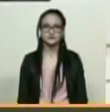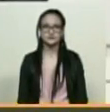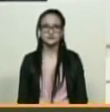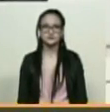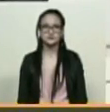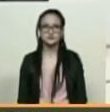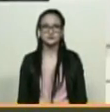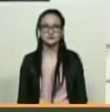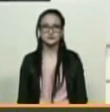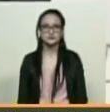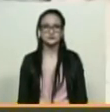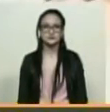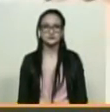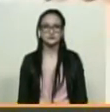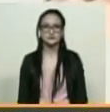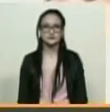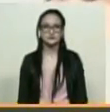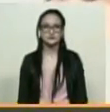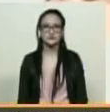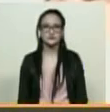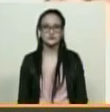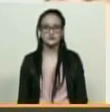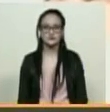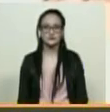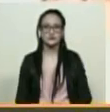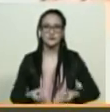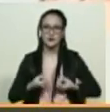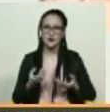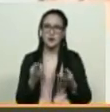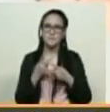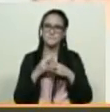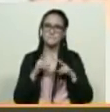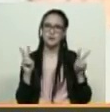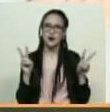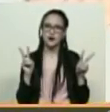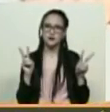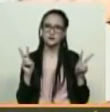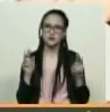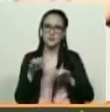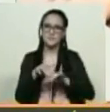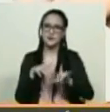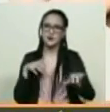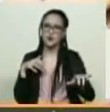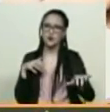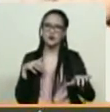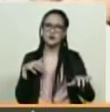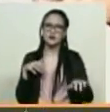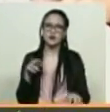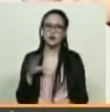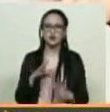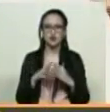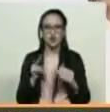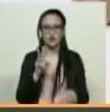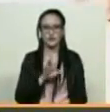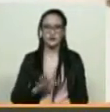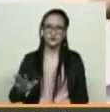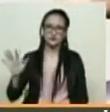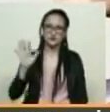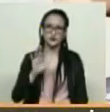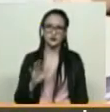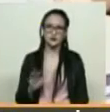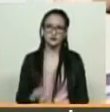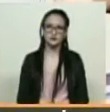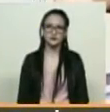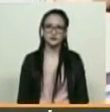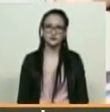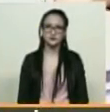de ratificación del espíritu de paz de las grandes mayorías de las venezolanas y de los